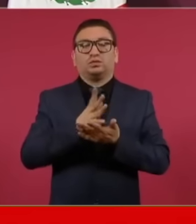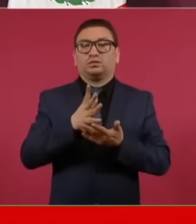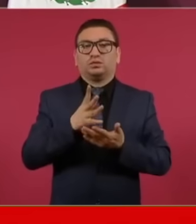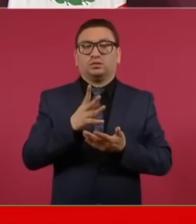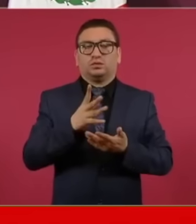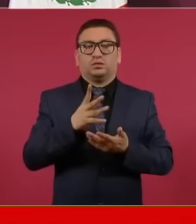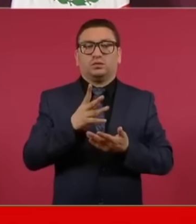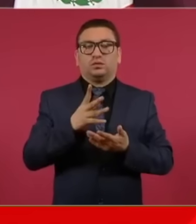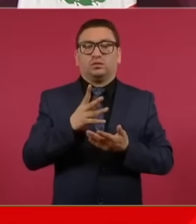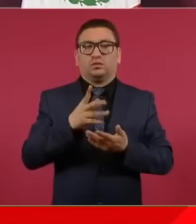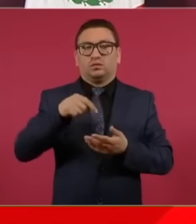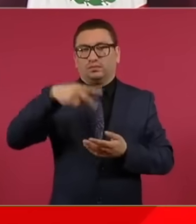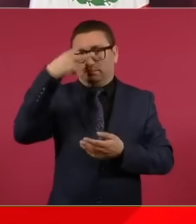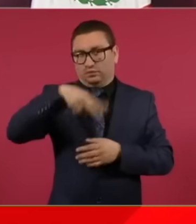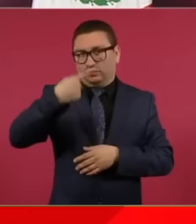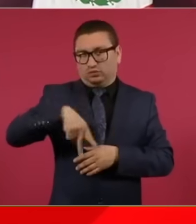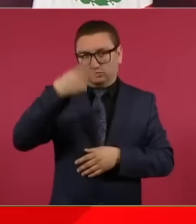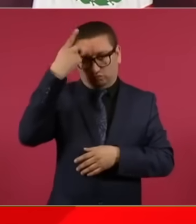más